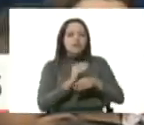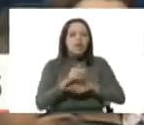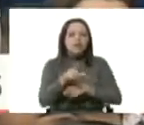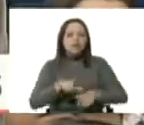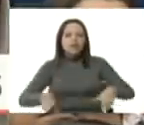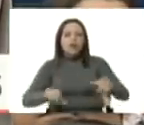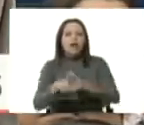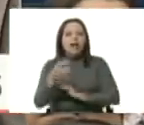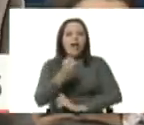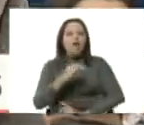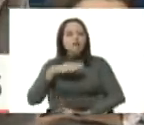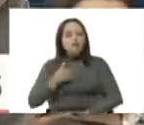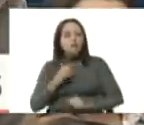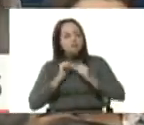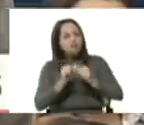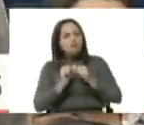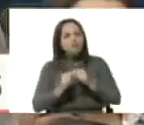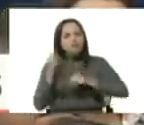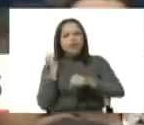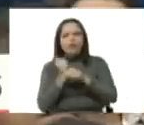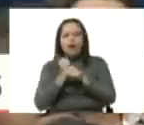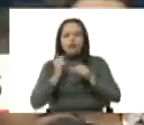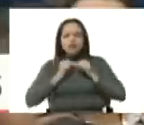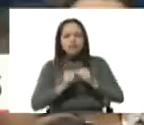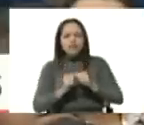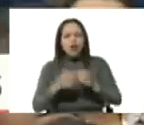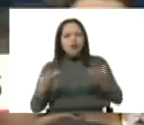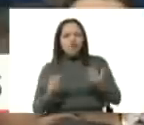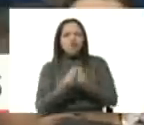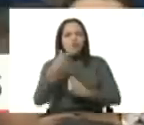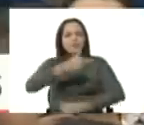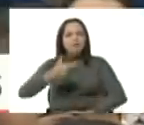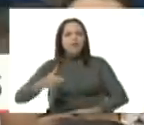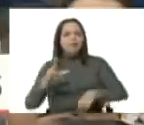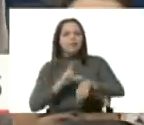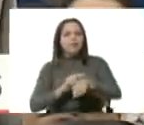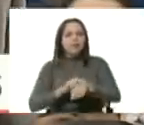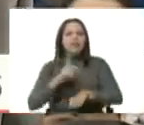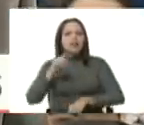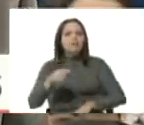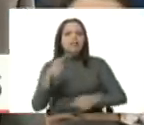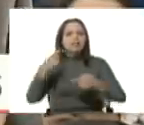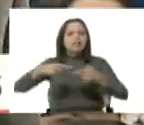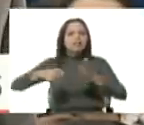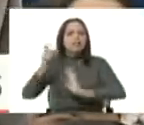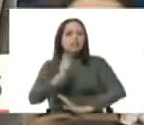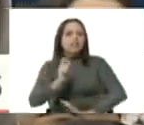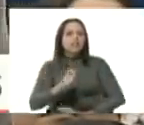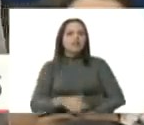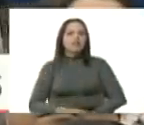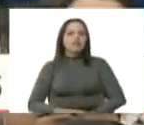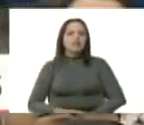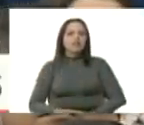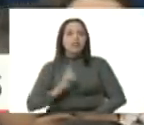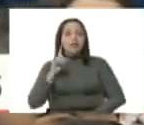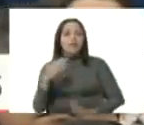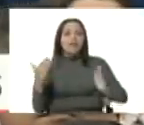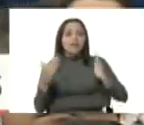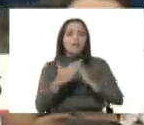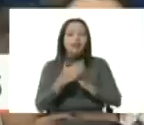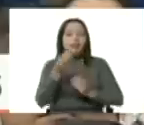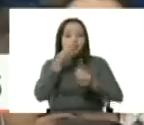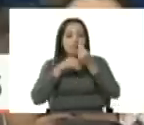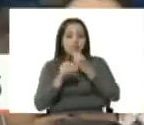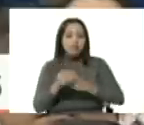garantizar su funcionamiento óptimo con el personal médico y la dotación oportuna y las casas de alimentación.